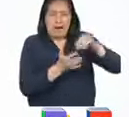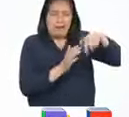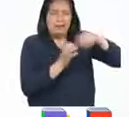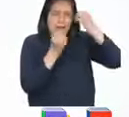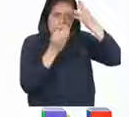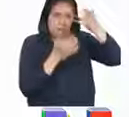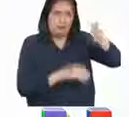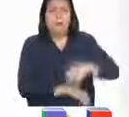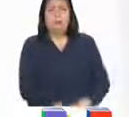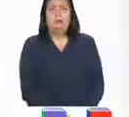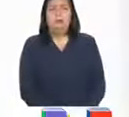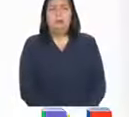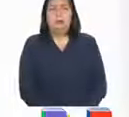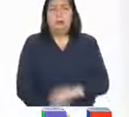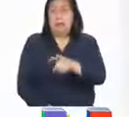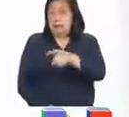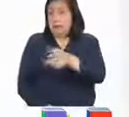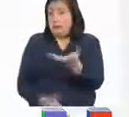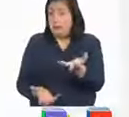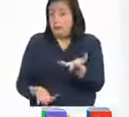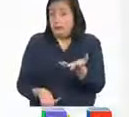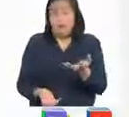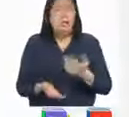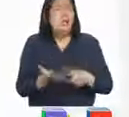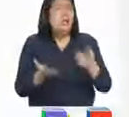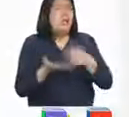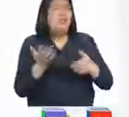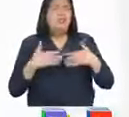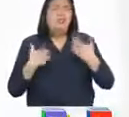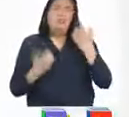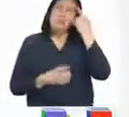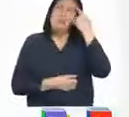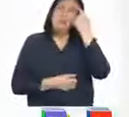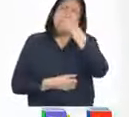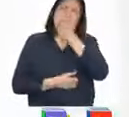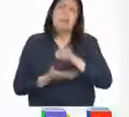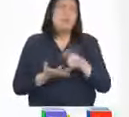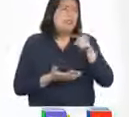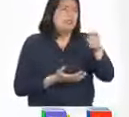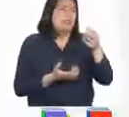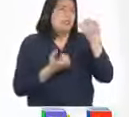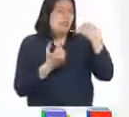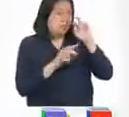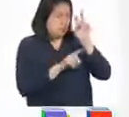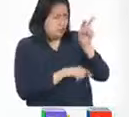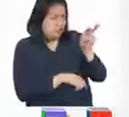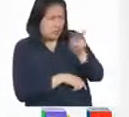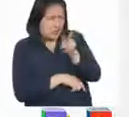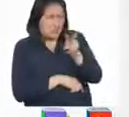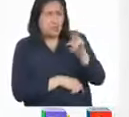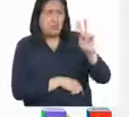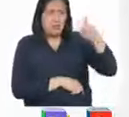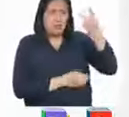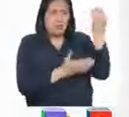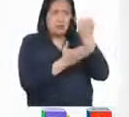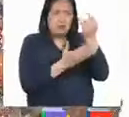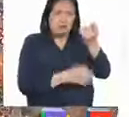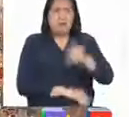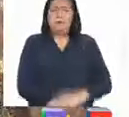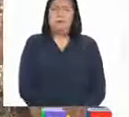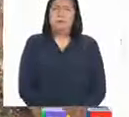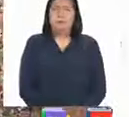la información. Patricia, ¿a qué conclusiones podrías llegar a partir de lo que observas en el segundo